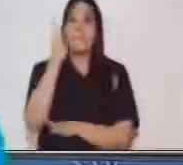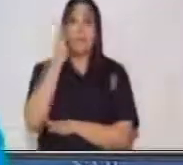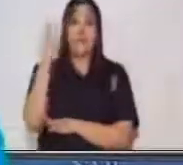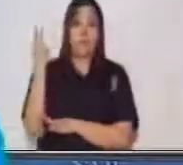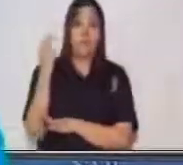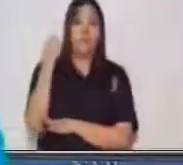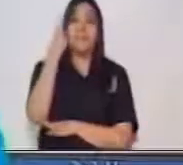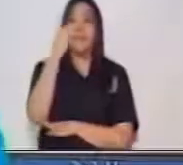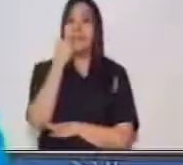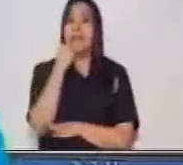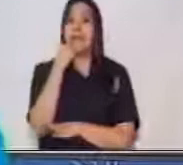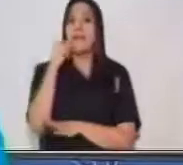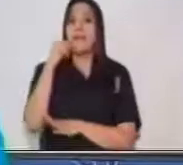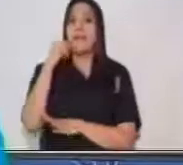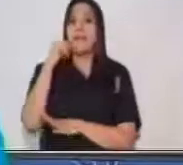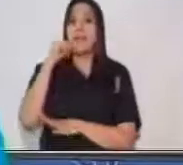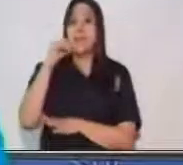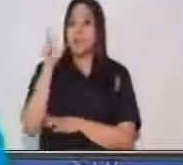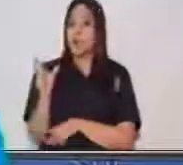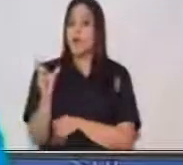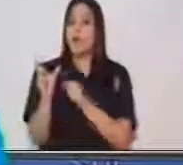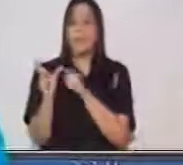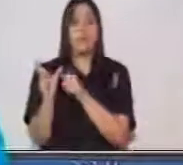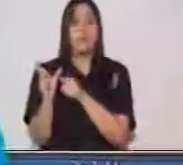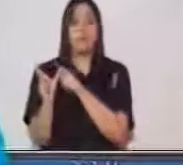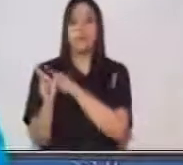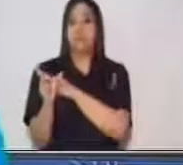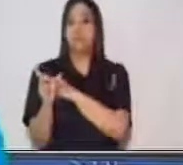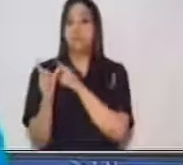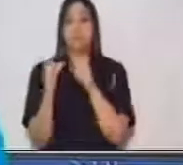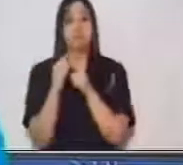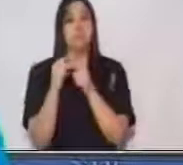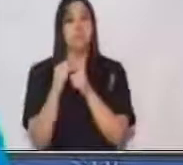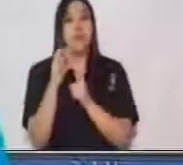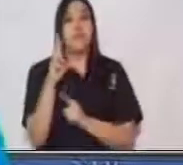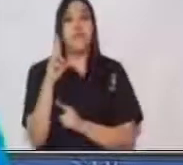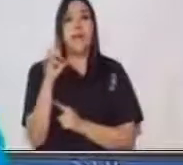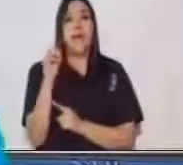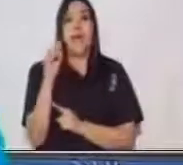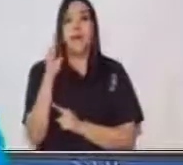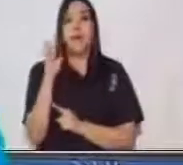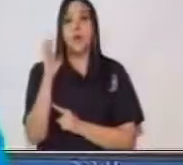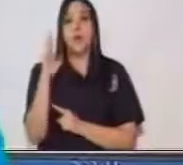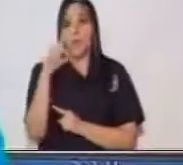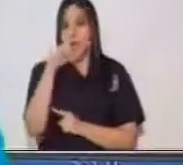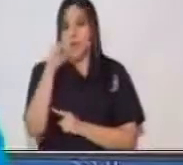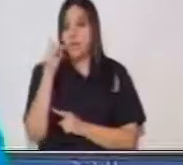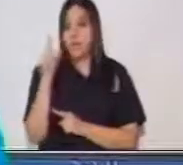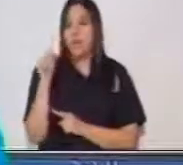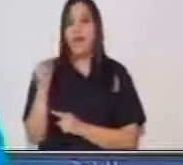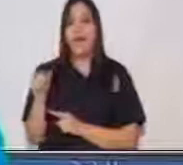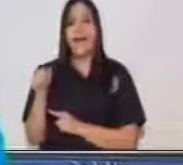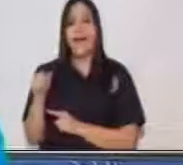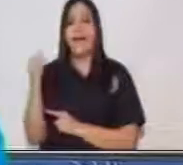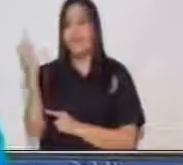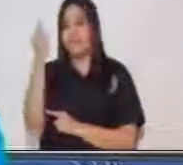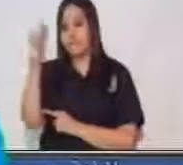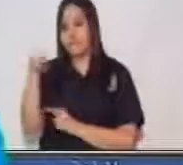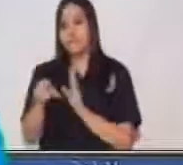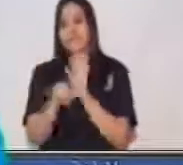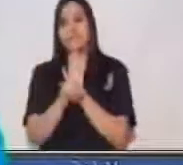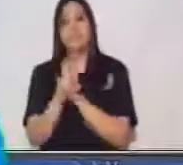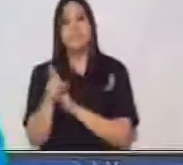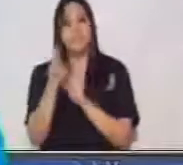el sujeto únicamente es la palabra Roberto y es quien le da sentido al sujeto de nuestra